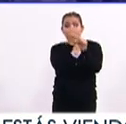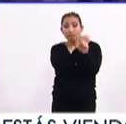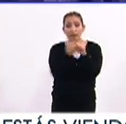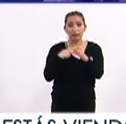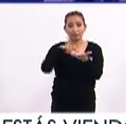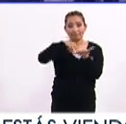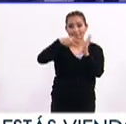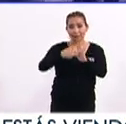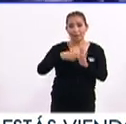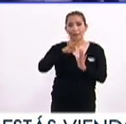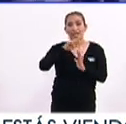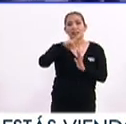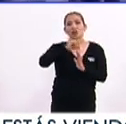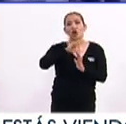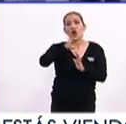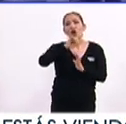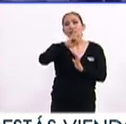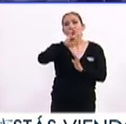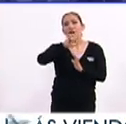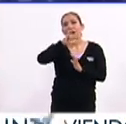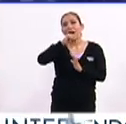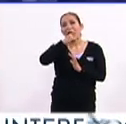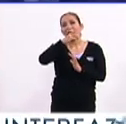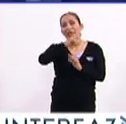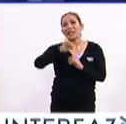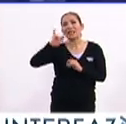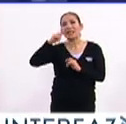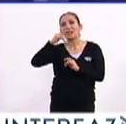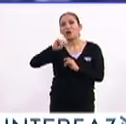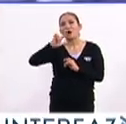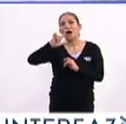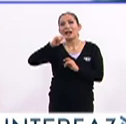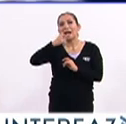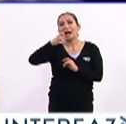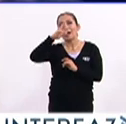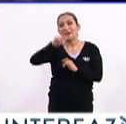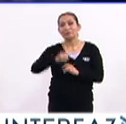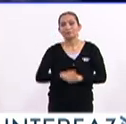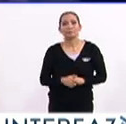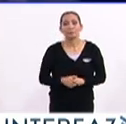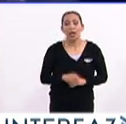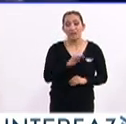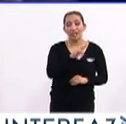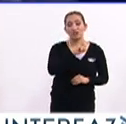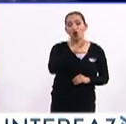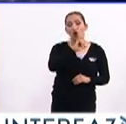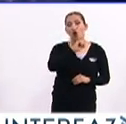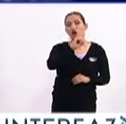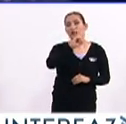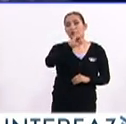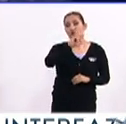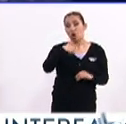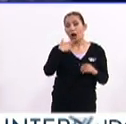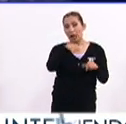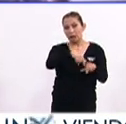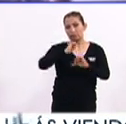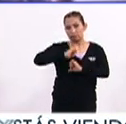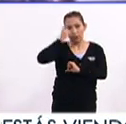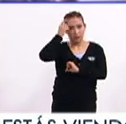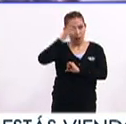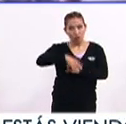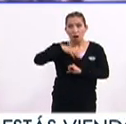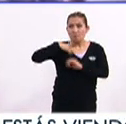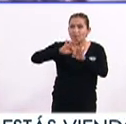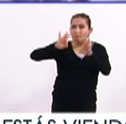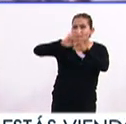los arquitectos Francisco Cosío Lagarde e Ignacio Algara. Francisco Cosío fungió como director